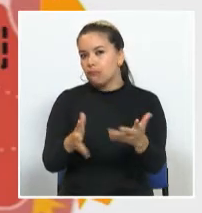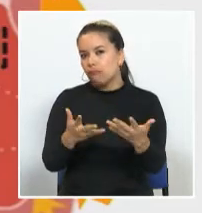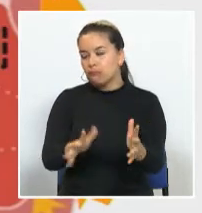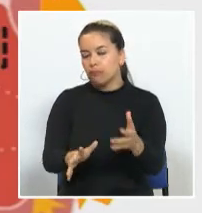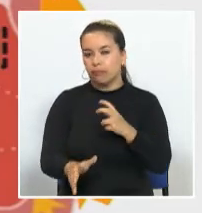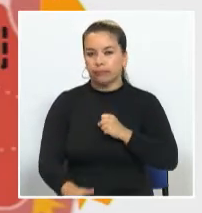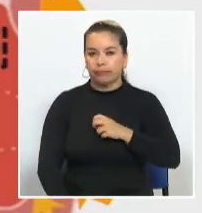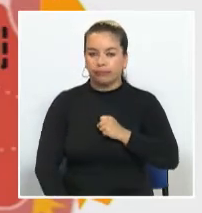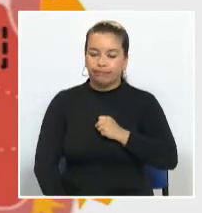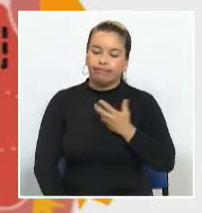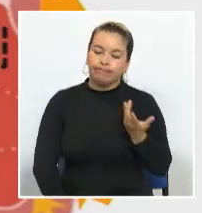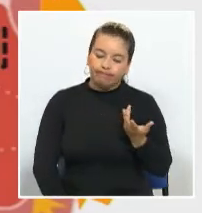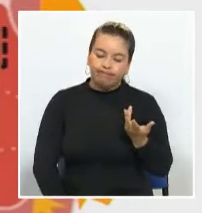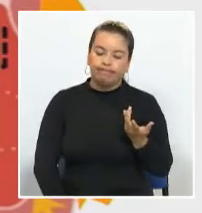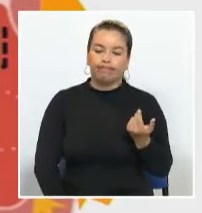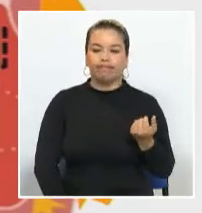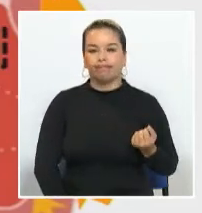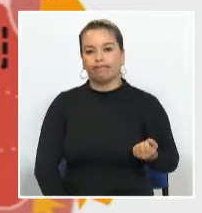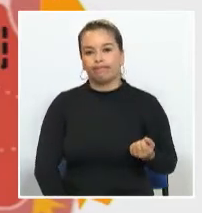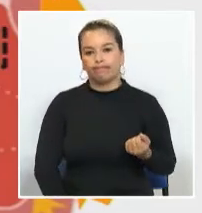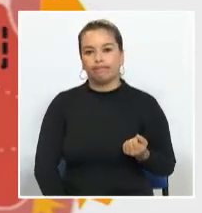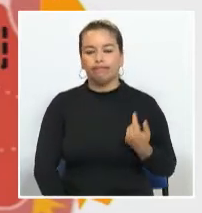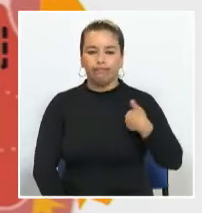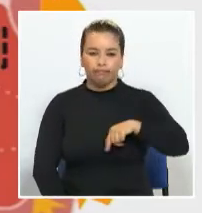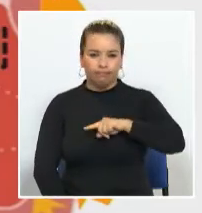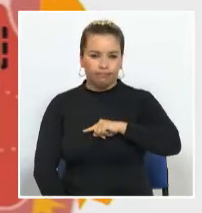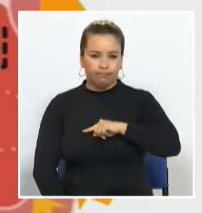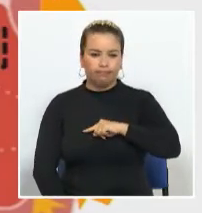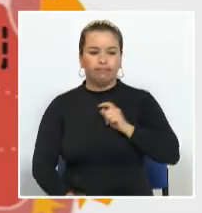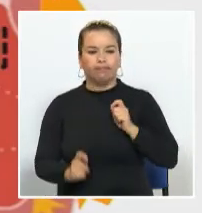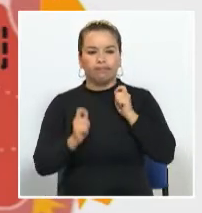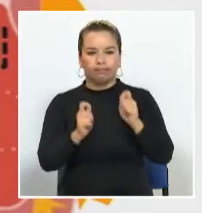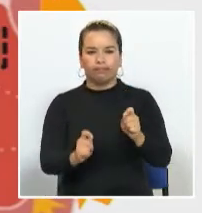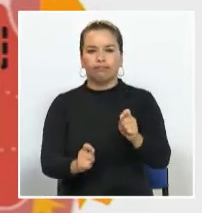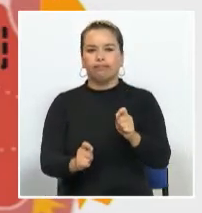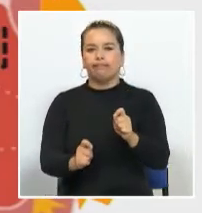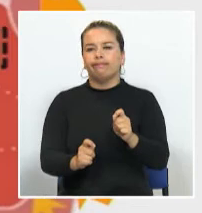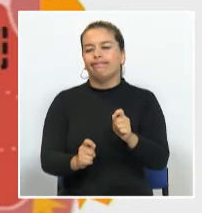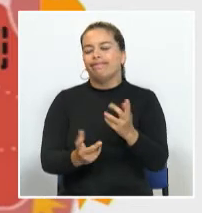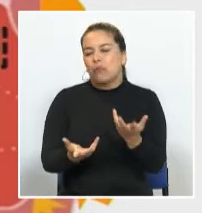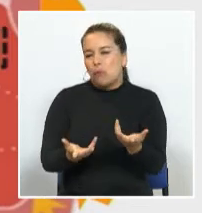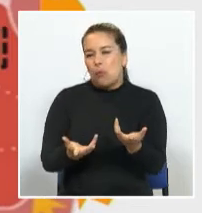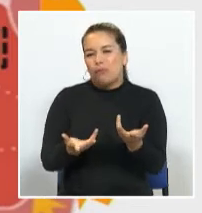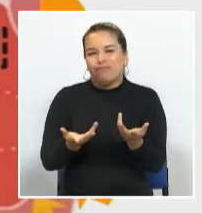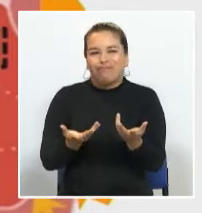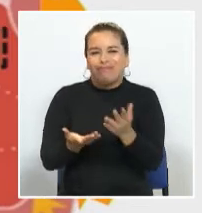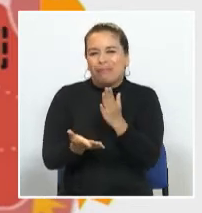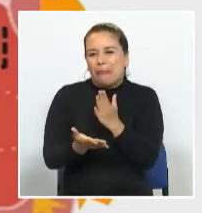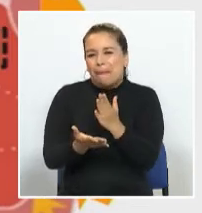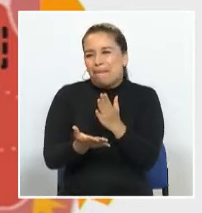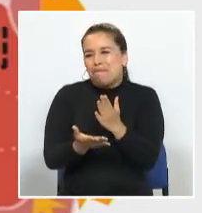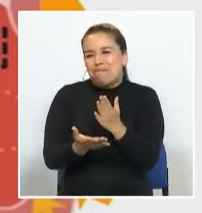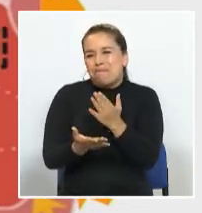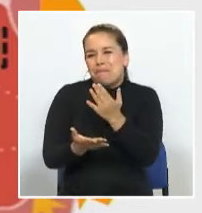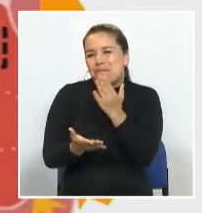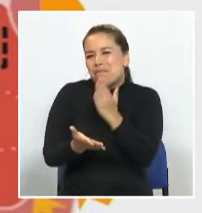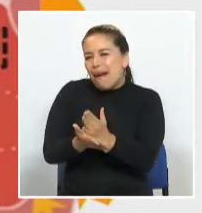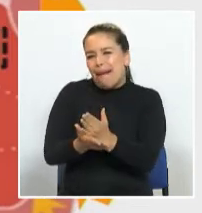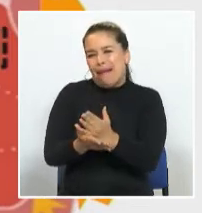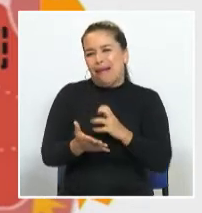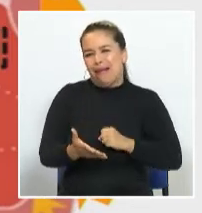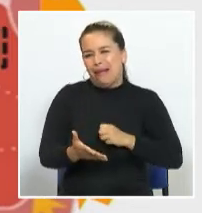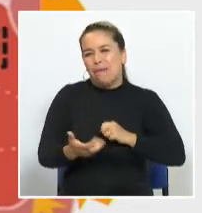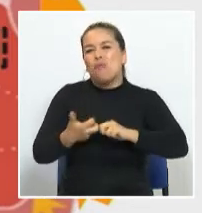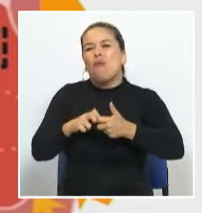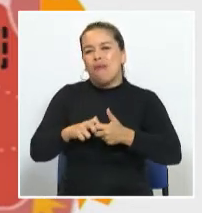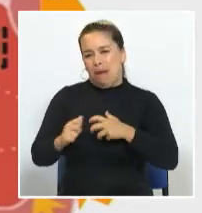ser parte de algo que nosotros denominamos como falla cardíaca. Además de esa fracción